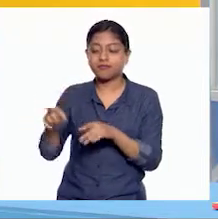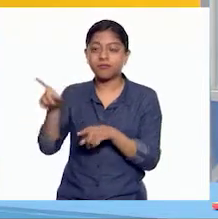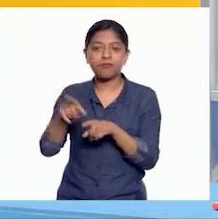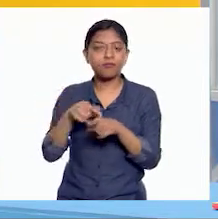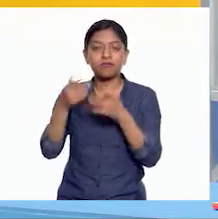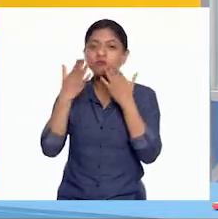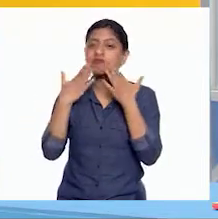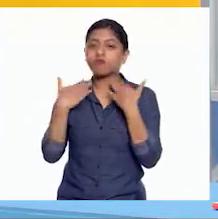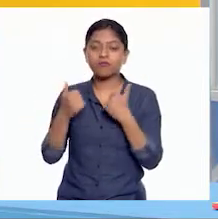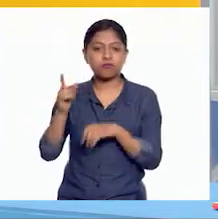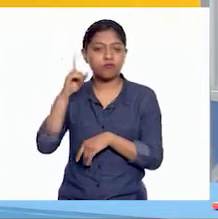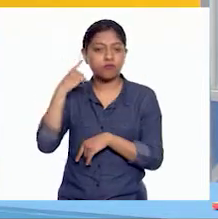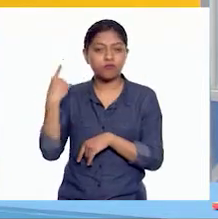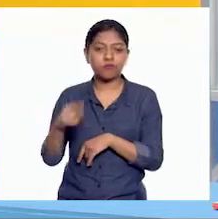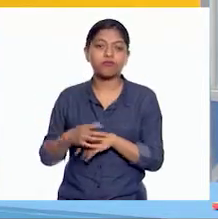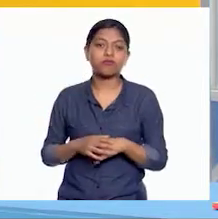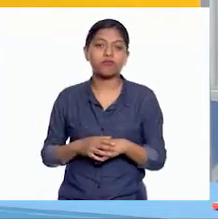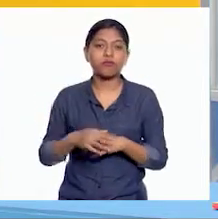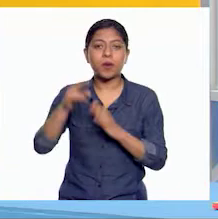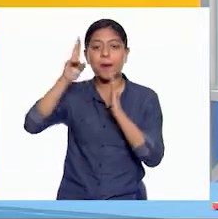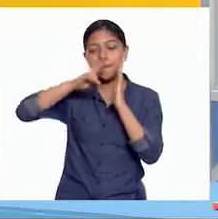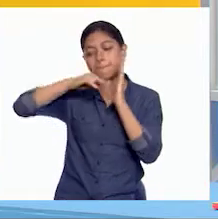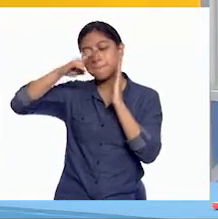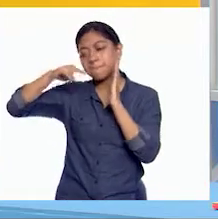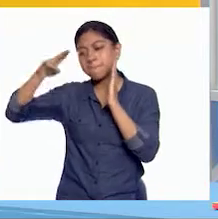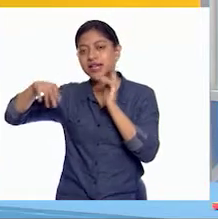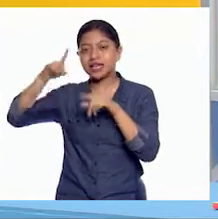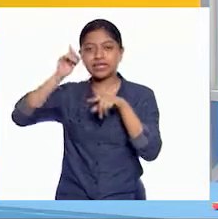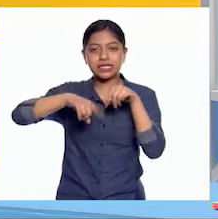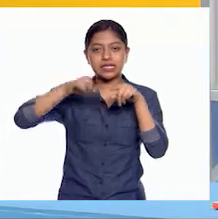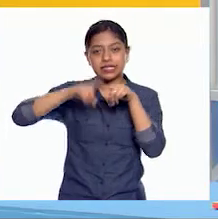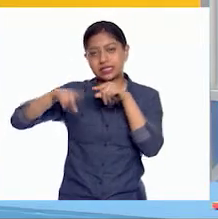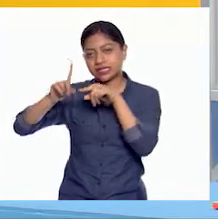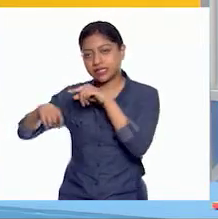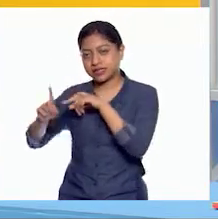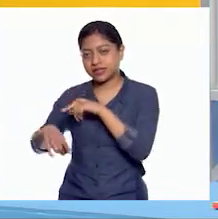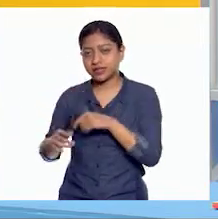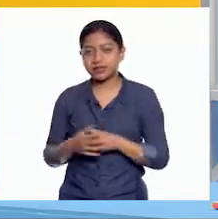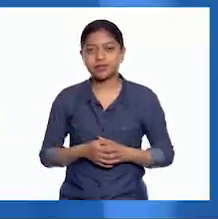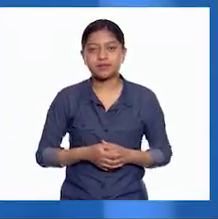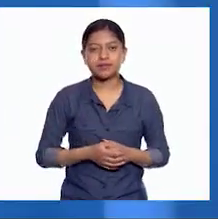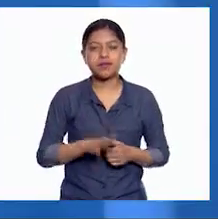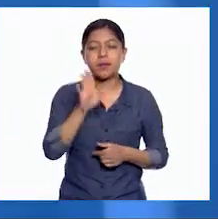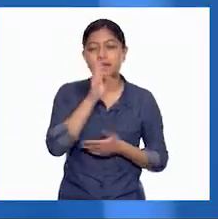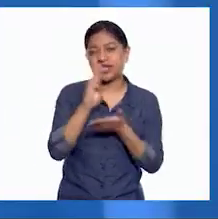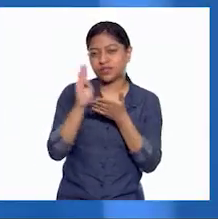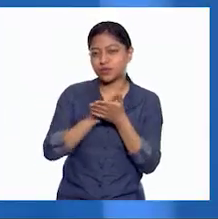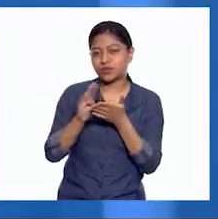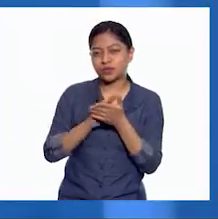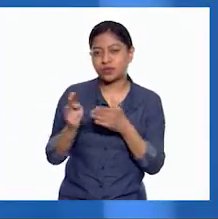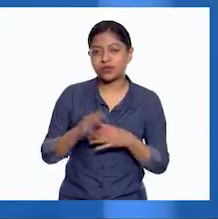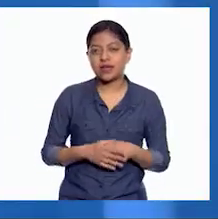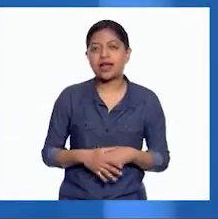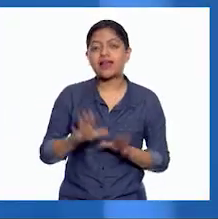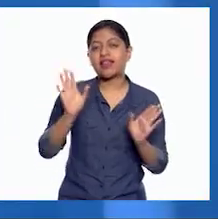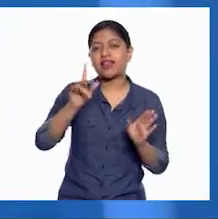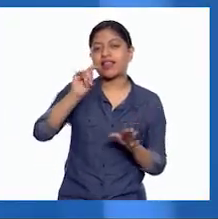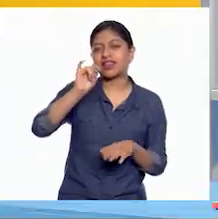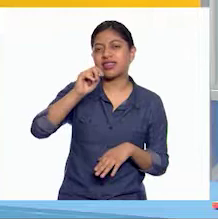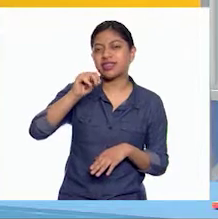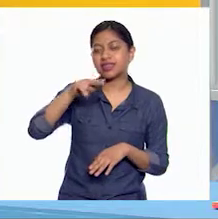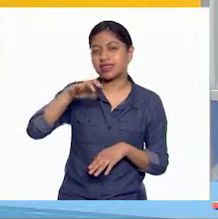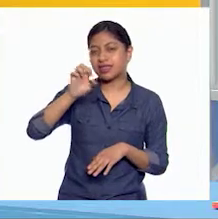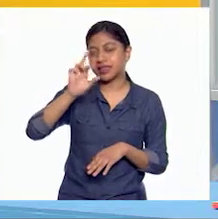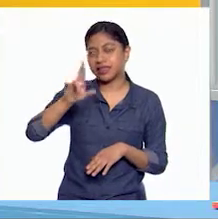que se utiliza como diluyente de pinturas o barnices. ¡Ah, ya! ¿Es como el tinner, maestra?